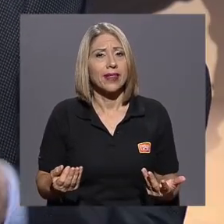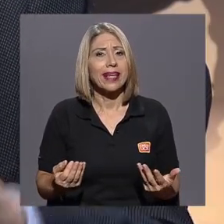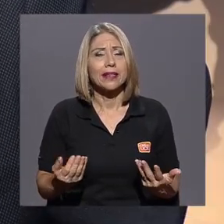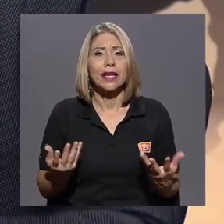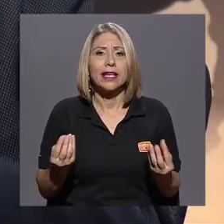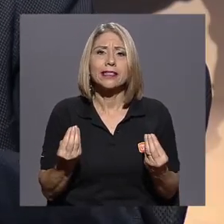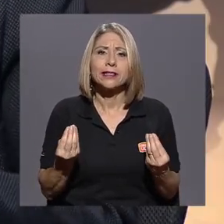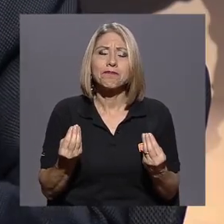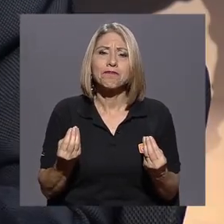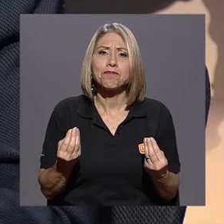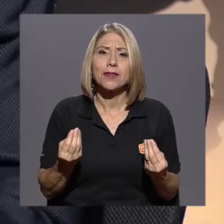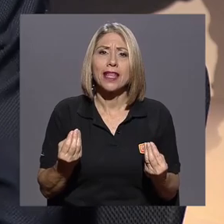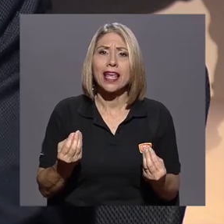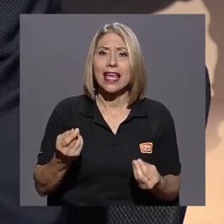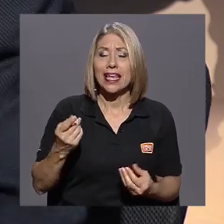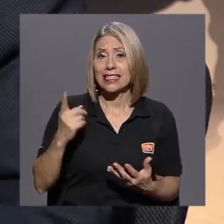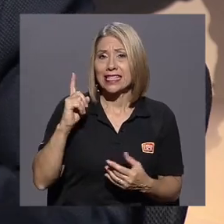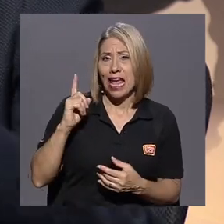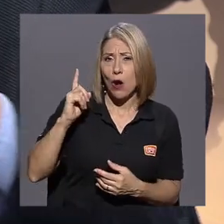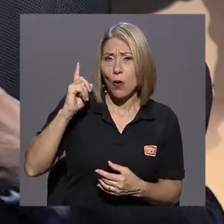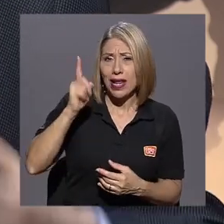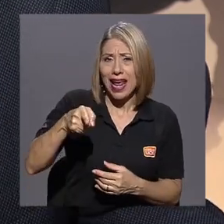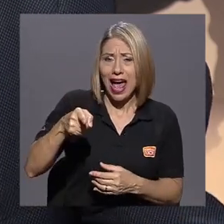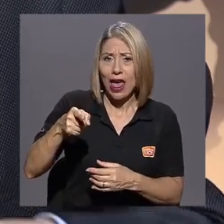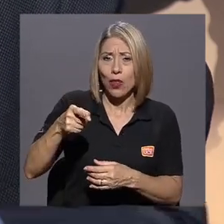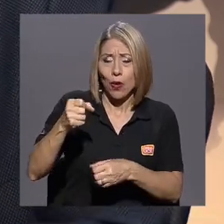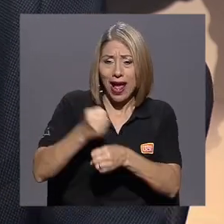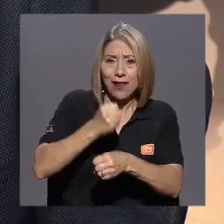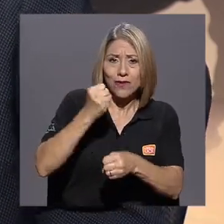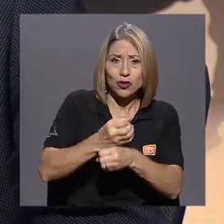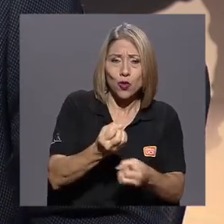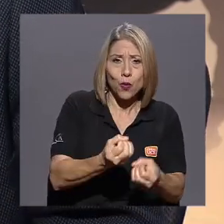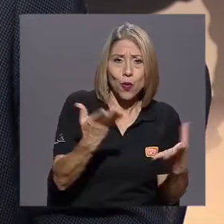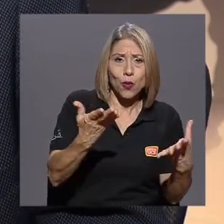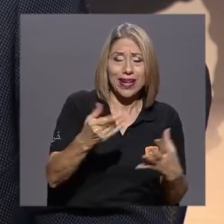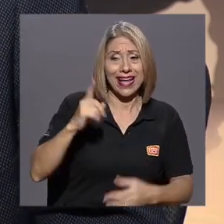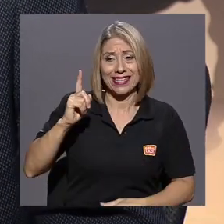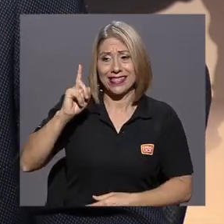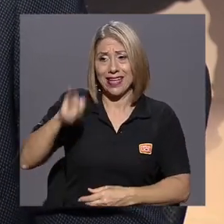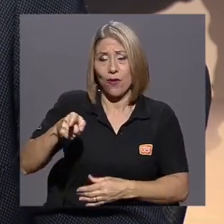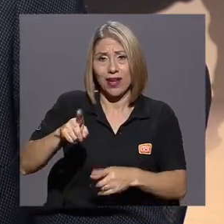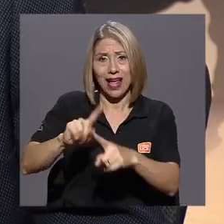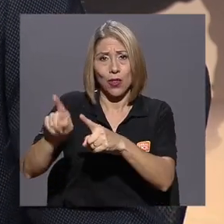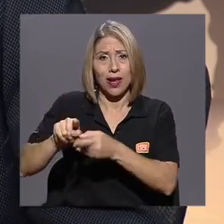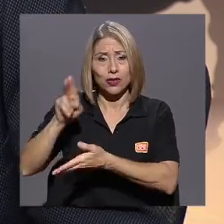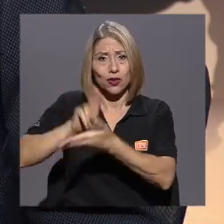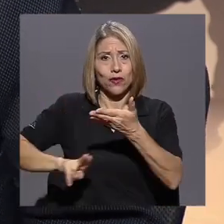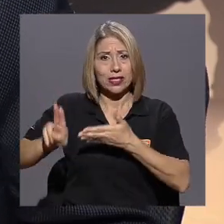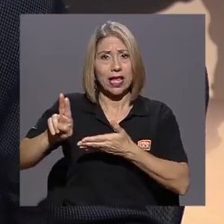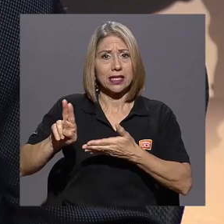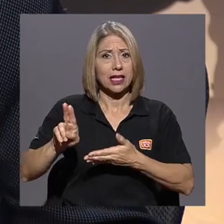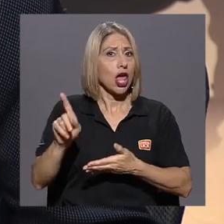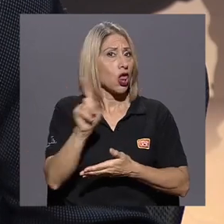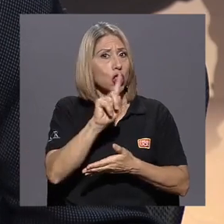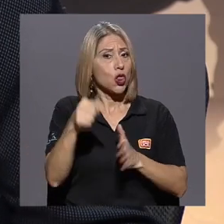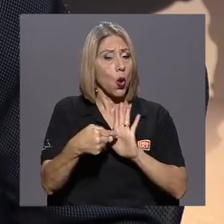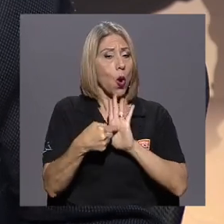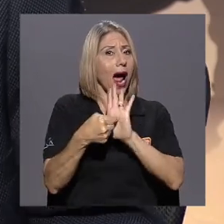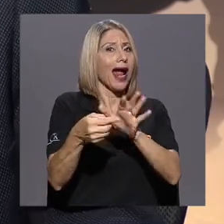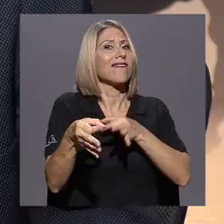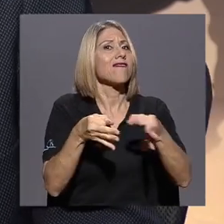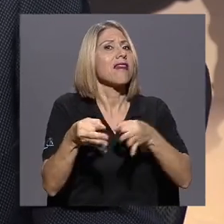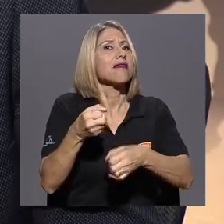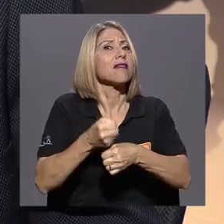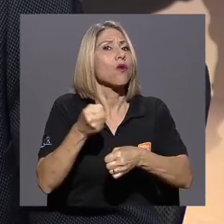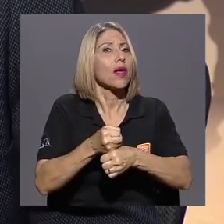se ha obligado a la función pública, a las universidades, no a rendir cuentas, que eso hay que hacerlo sin